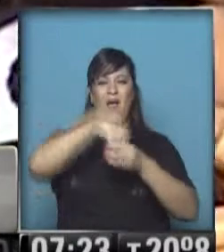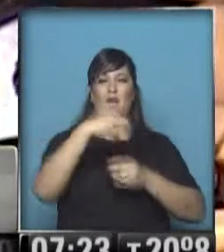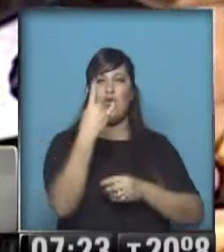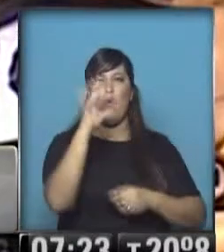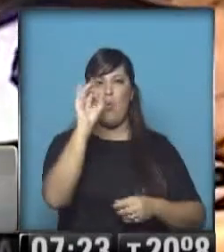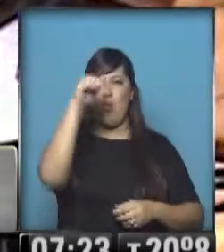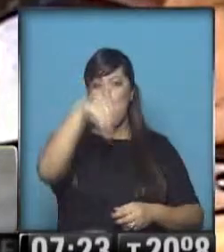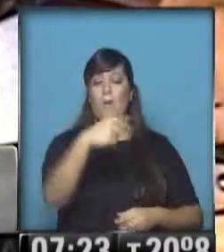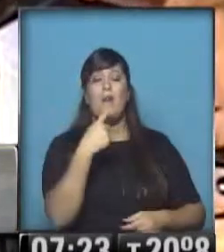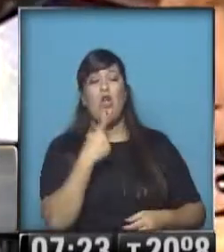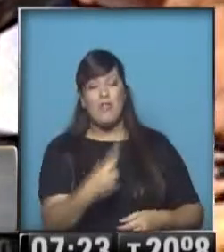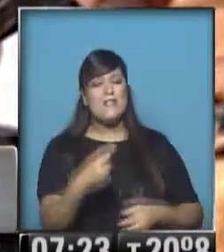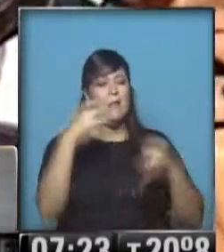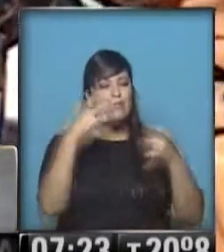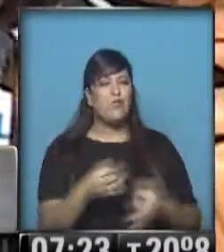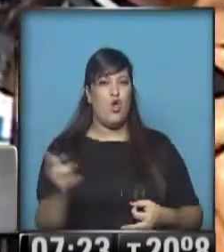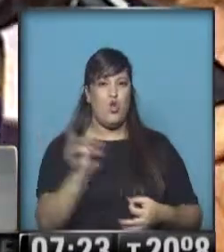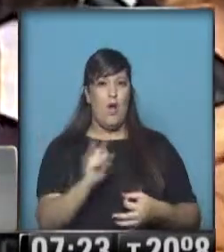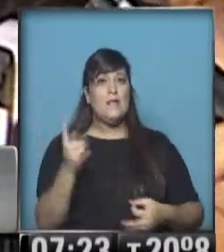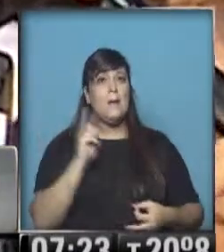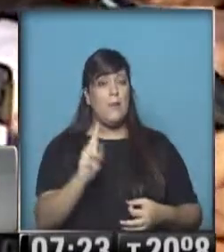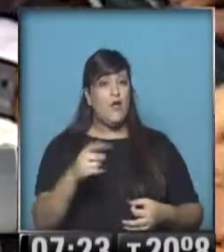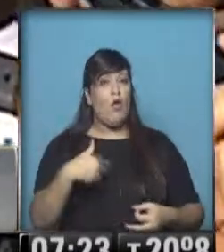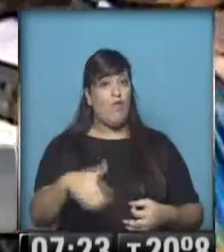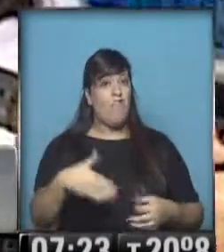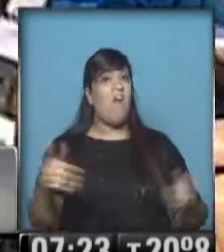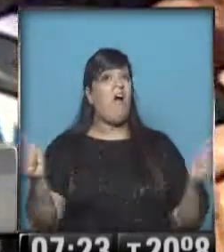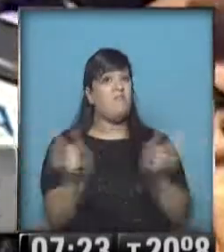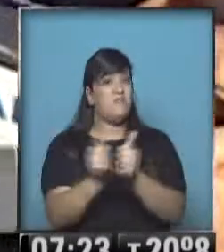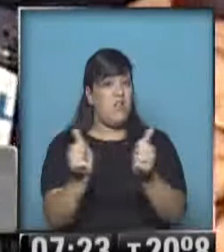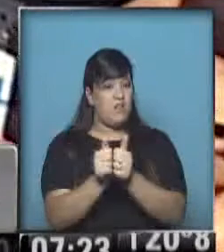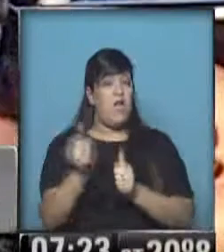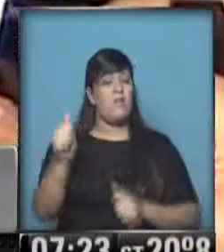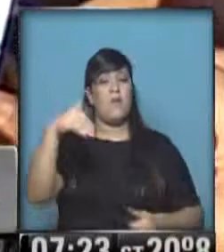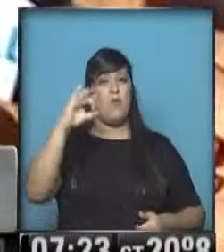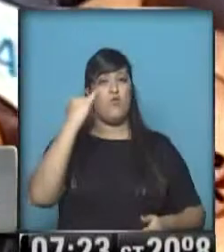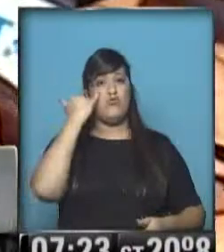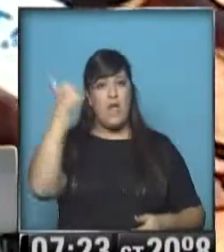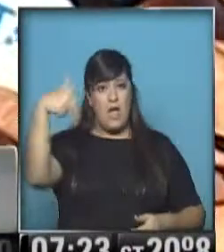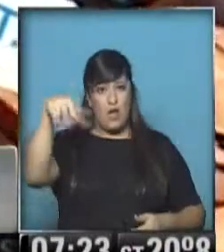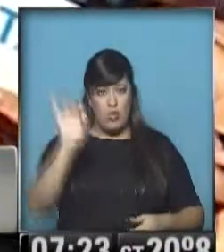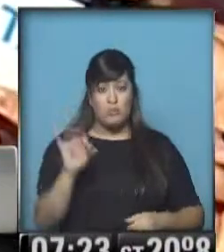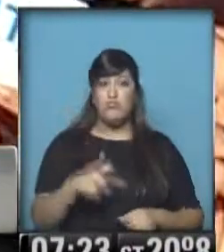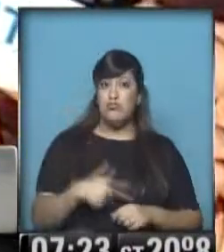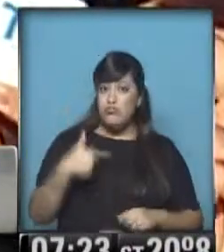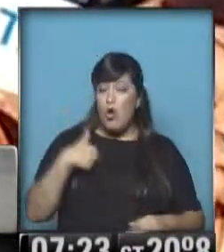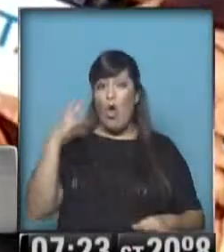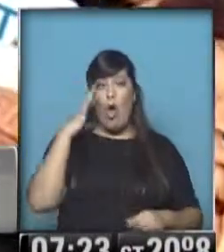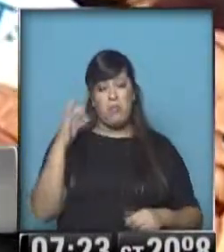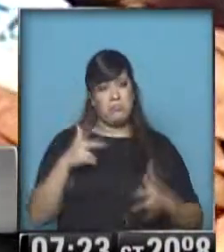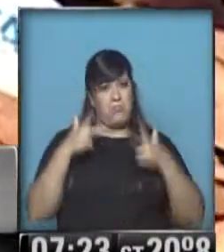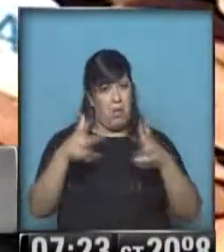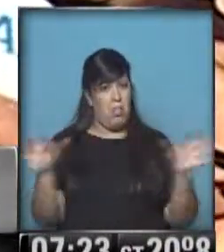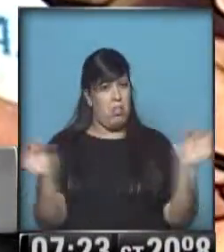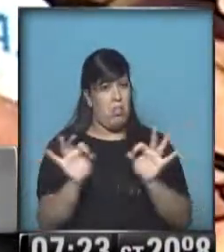muy concreto, que no está muy lejos del acercamiento con Hugo Moyano. No, pero yo no voy a opinar sobre esas cosas, no creo que